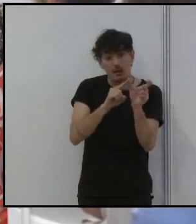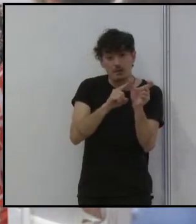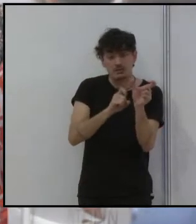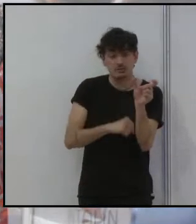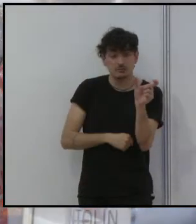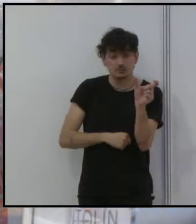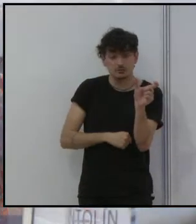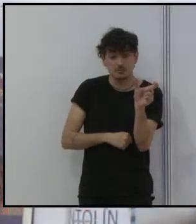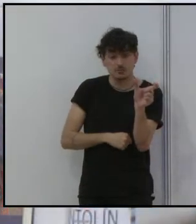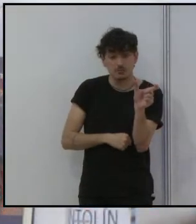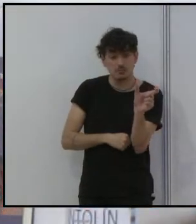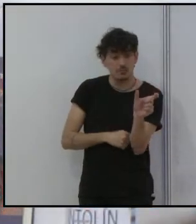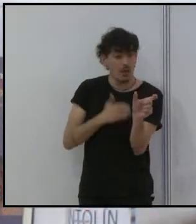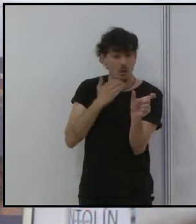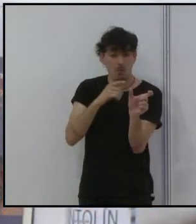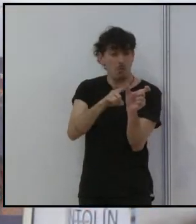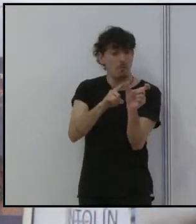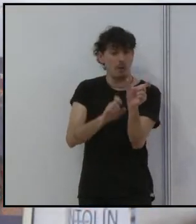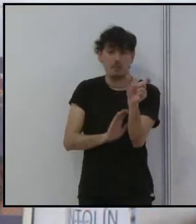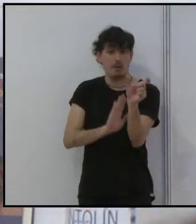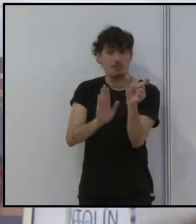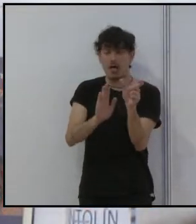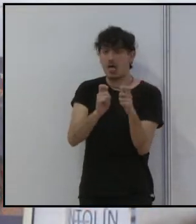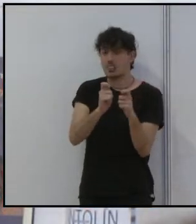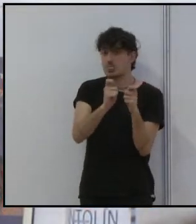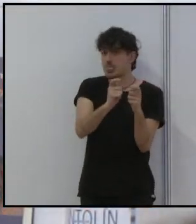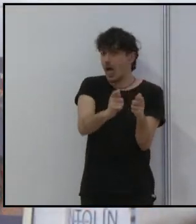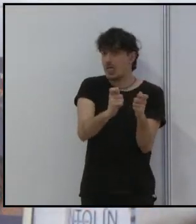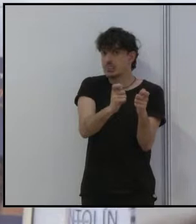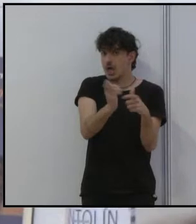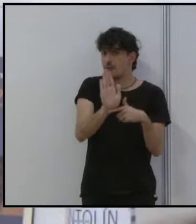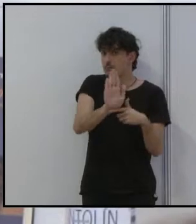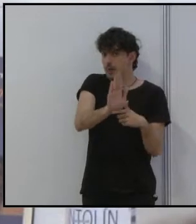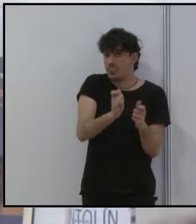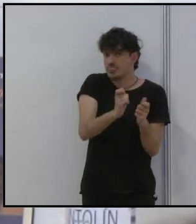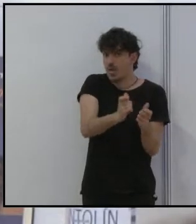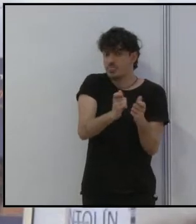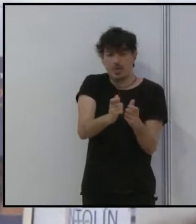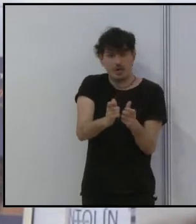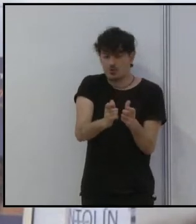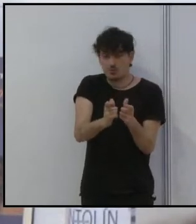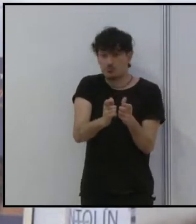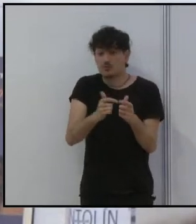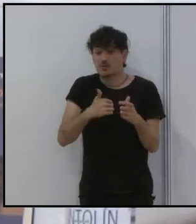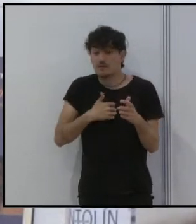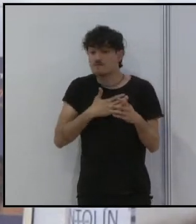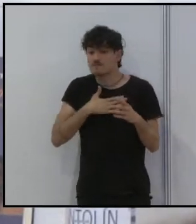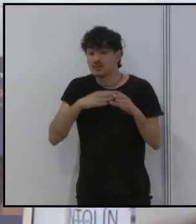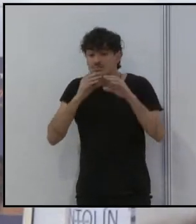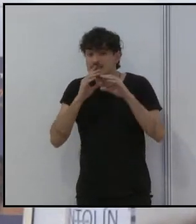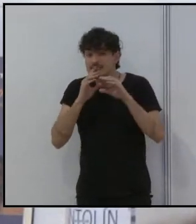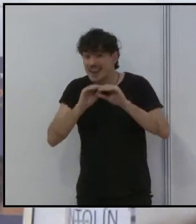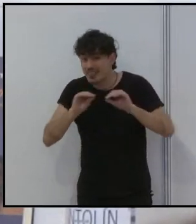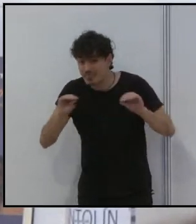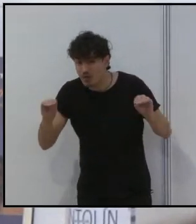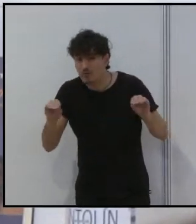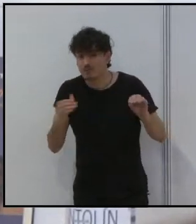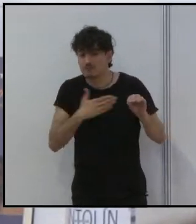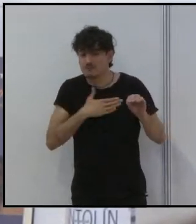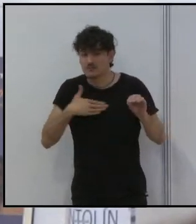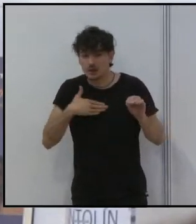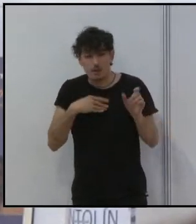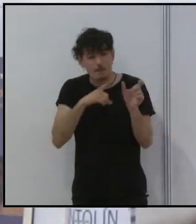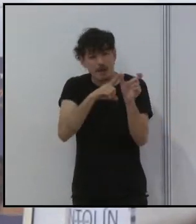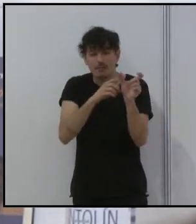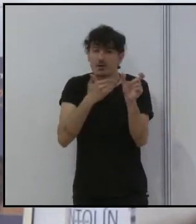que términos que designan, que sean mucho más. A través del silencio lo que busco es captar la sombra de las